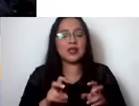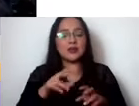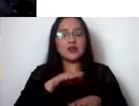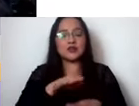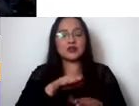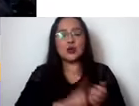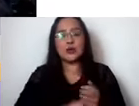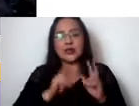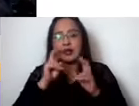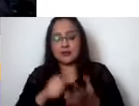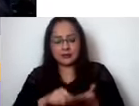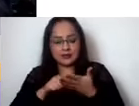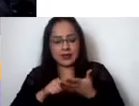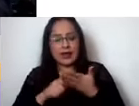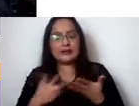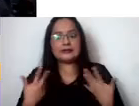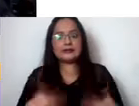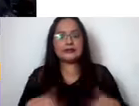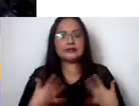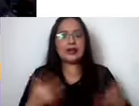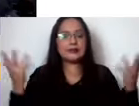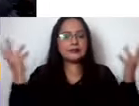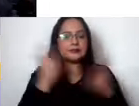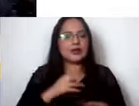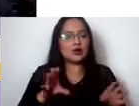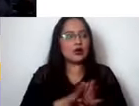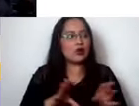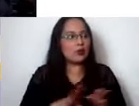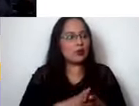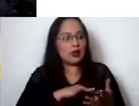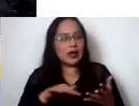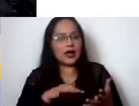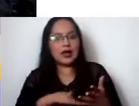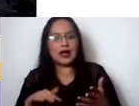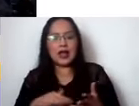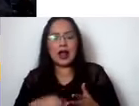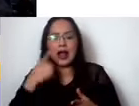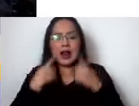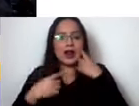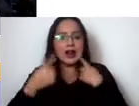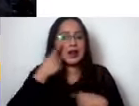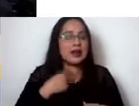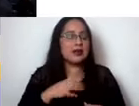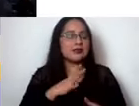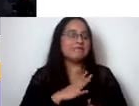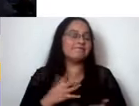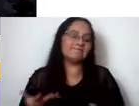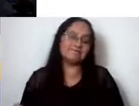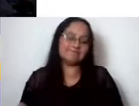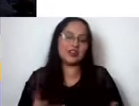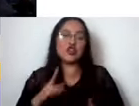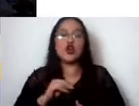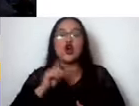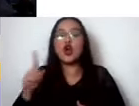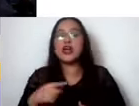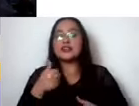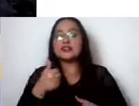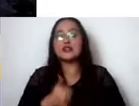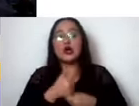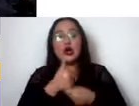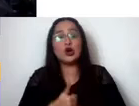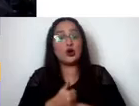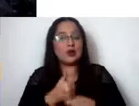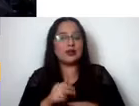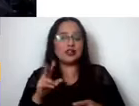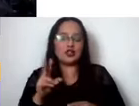consultar. Llorar es bueno. Llorar, o sea, llorar es una gran cosa. Esa emoción, sí. No es de dolor, es de emoción,